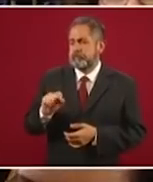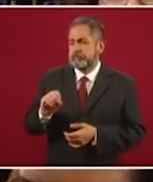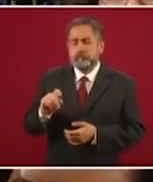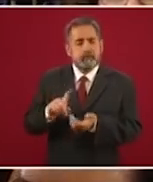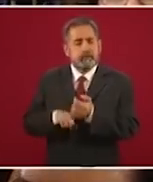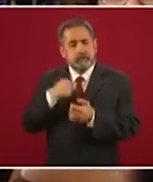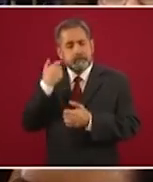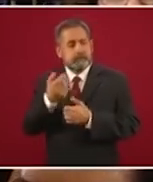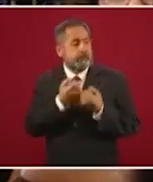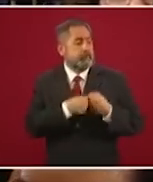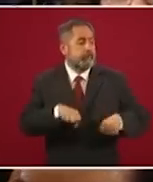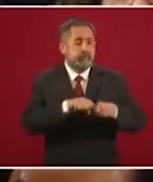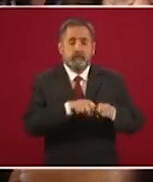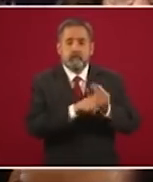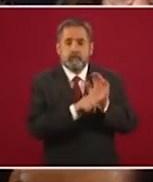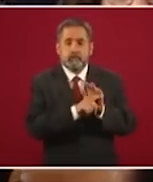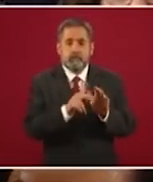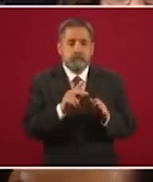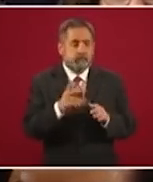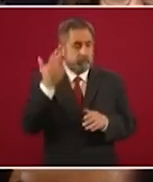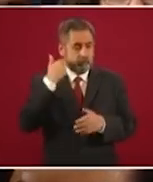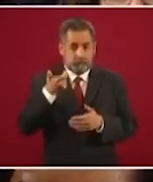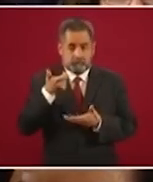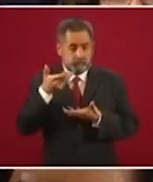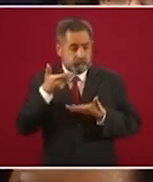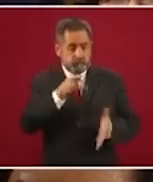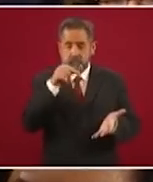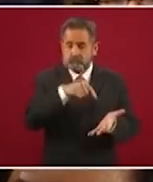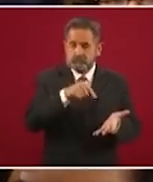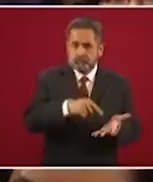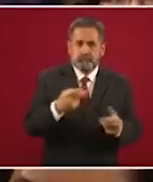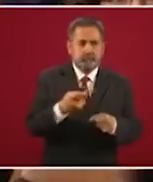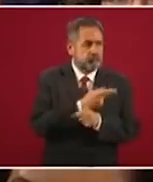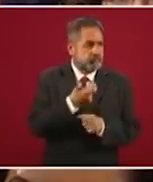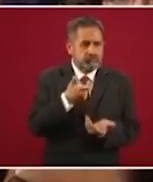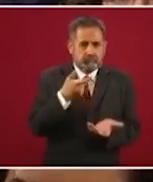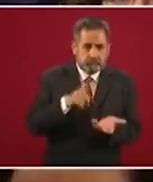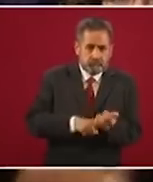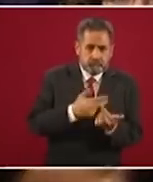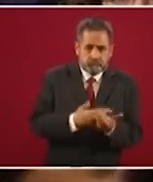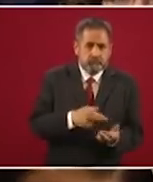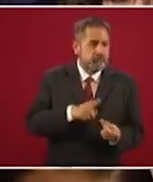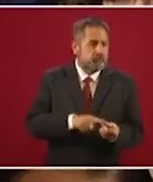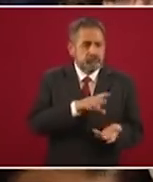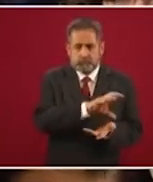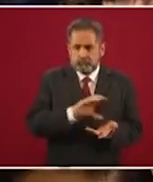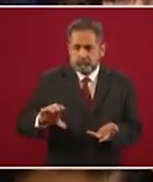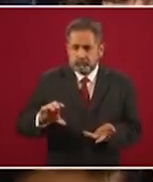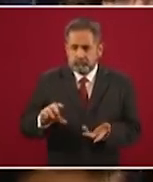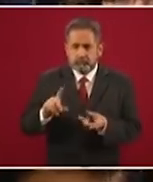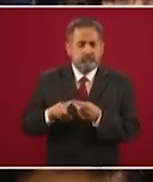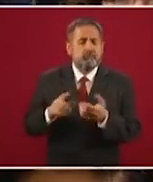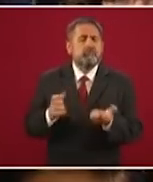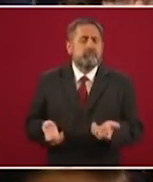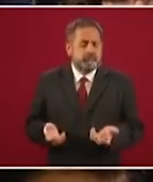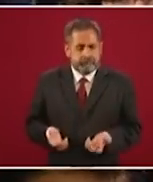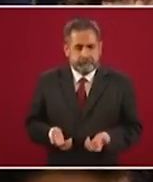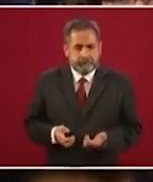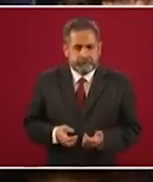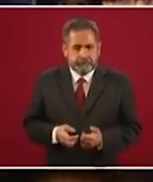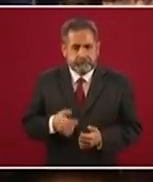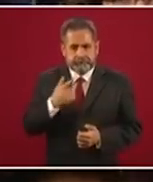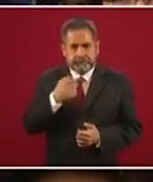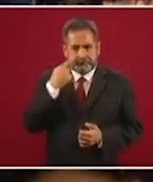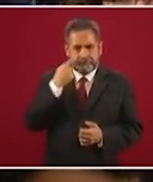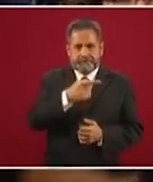el Seguro Popular. ¿Qué va a pasar con ese fideicomiso y dónde está el